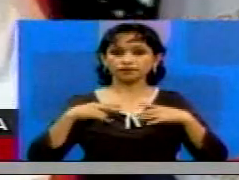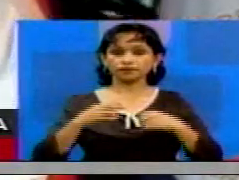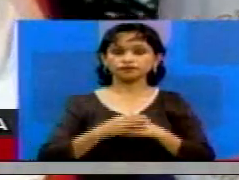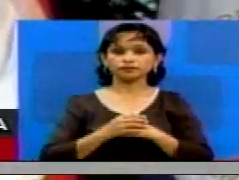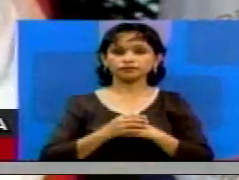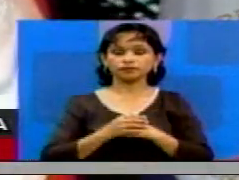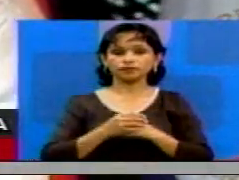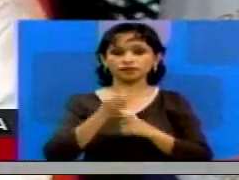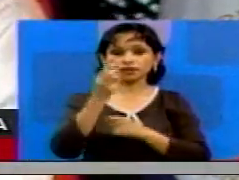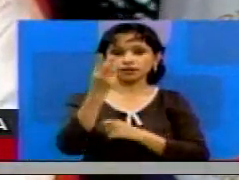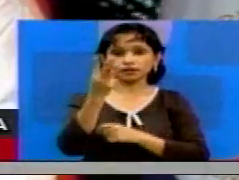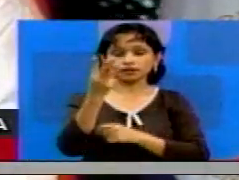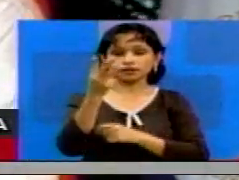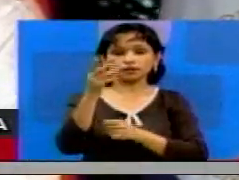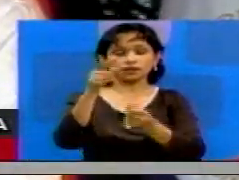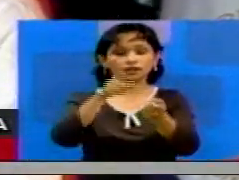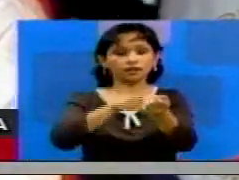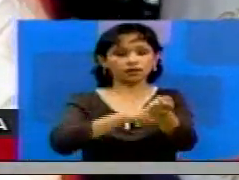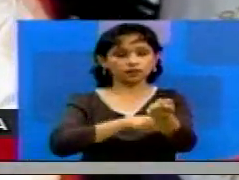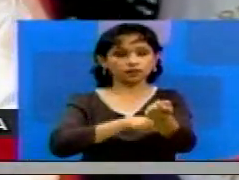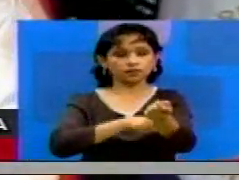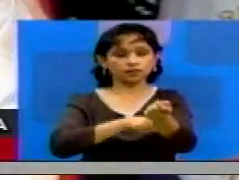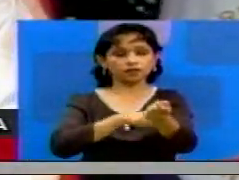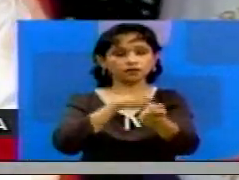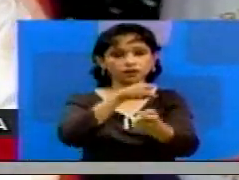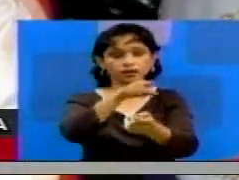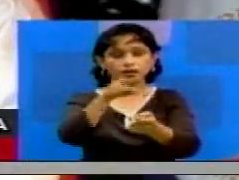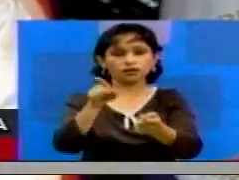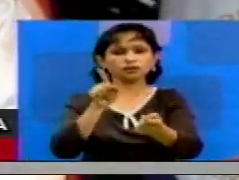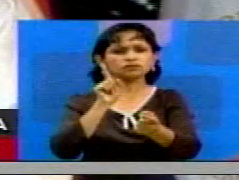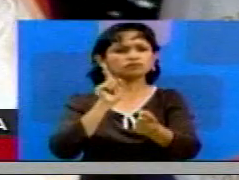cuando estos tres hermanos se encontraban